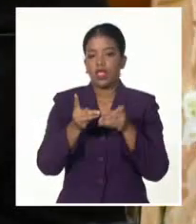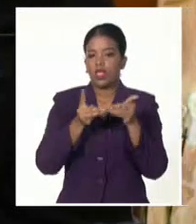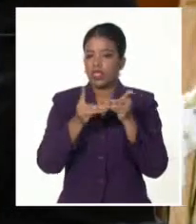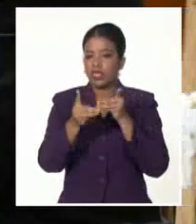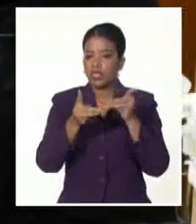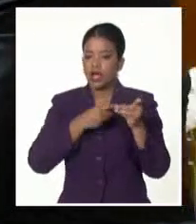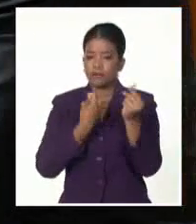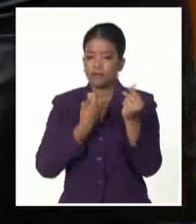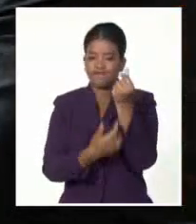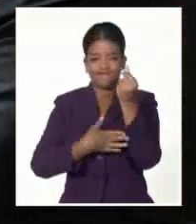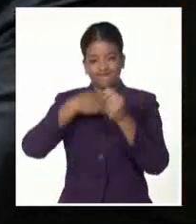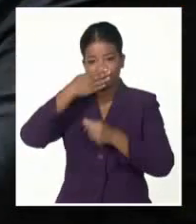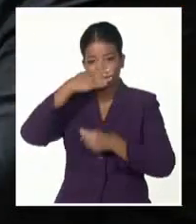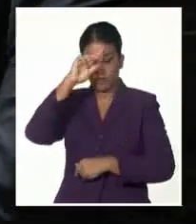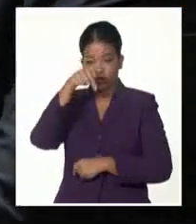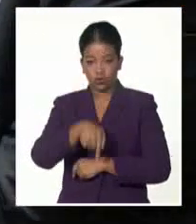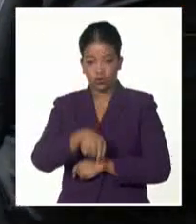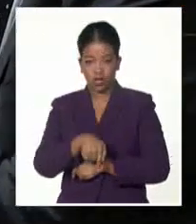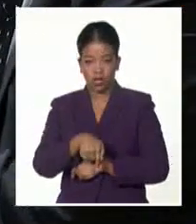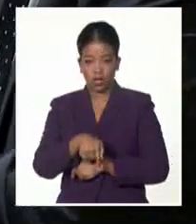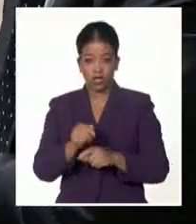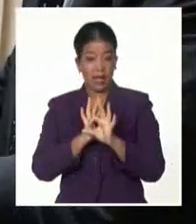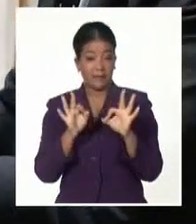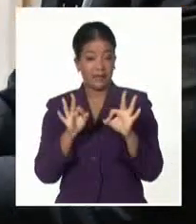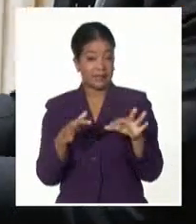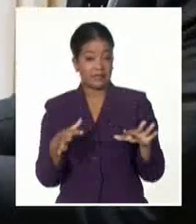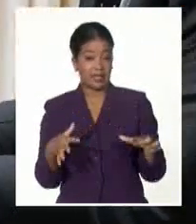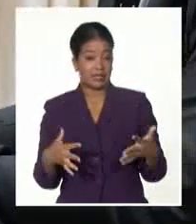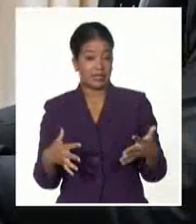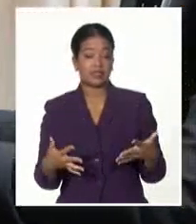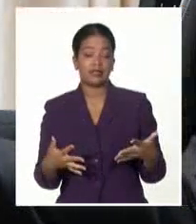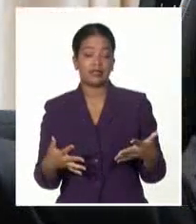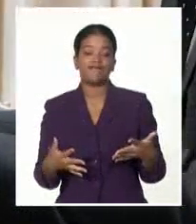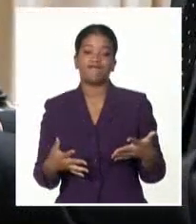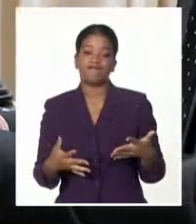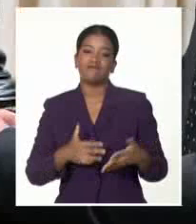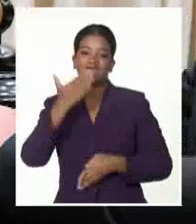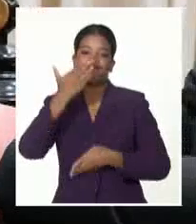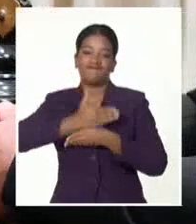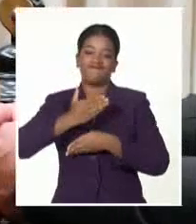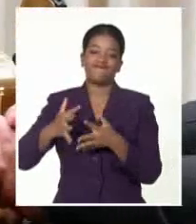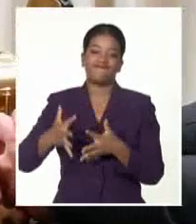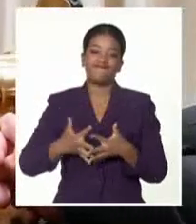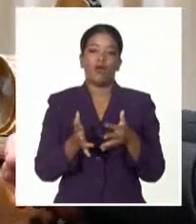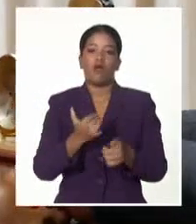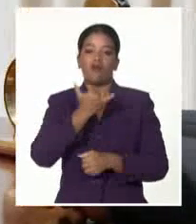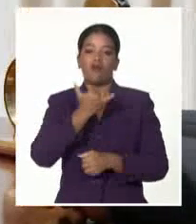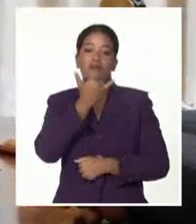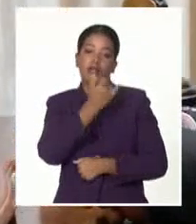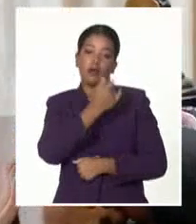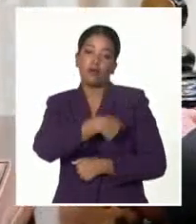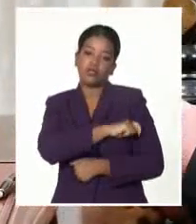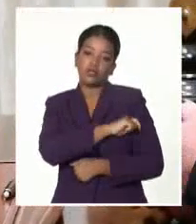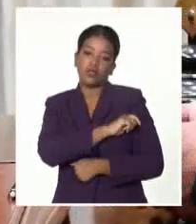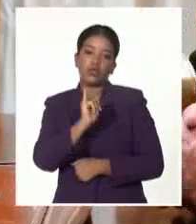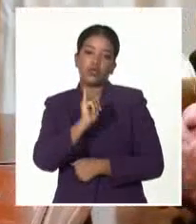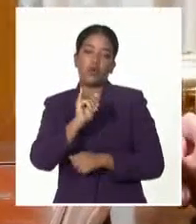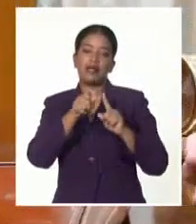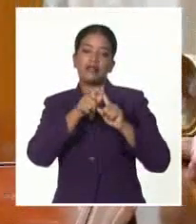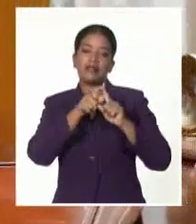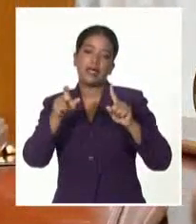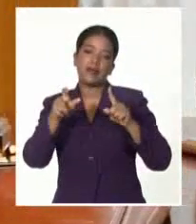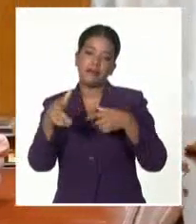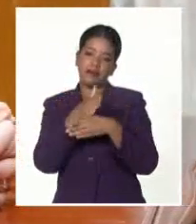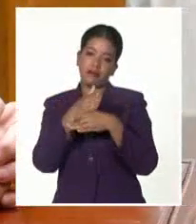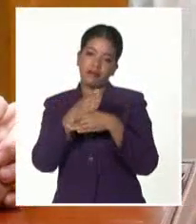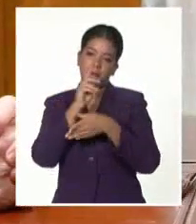cubana actual, en particular el severo impacto en nuestra población del bloqueo económico de los Estados Unidos, así como temas acuciantes de la agenda